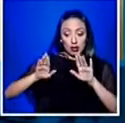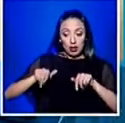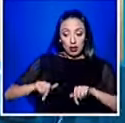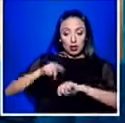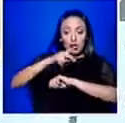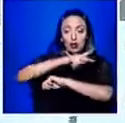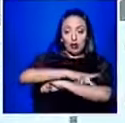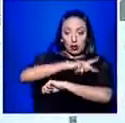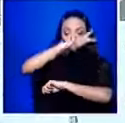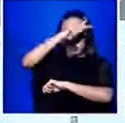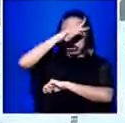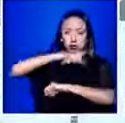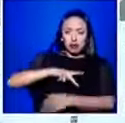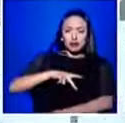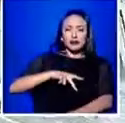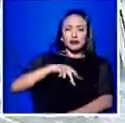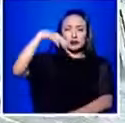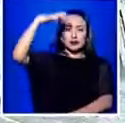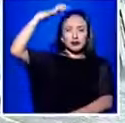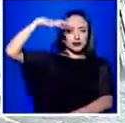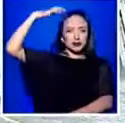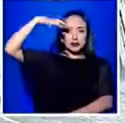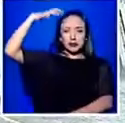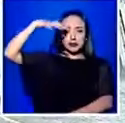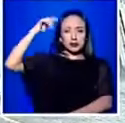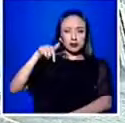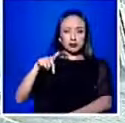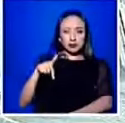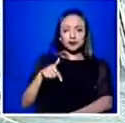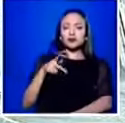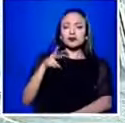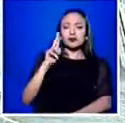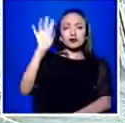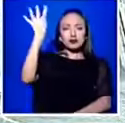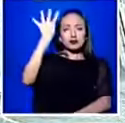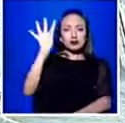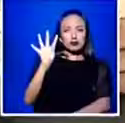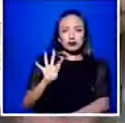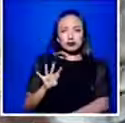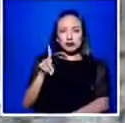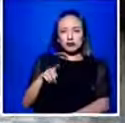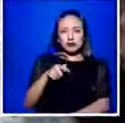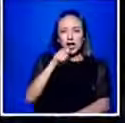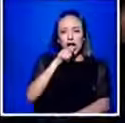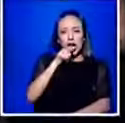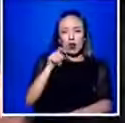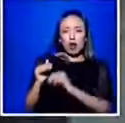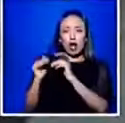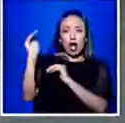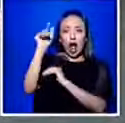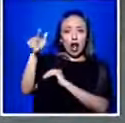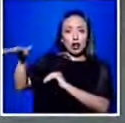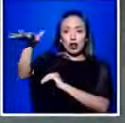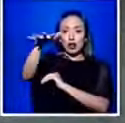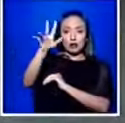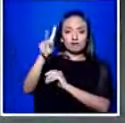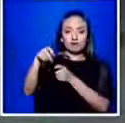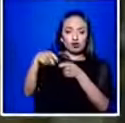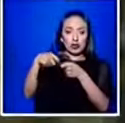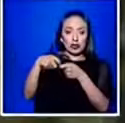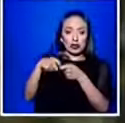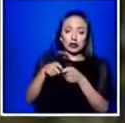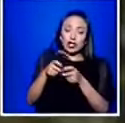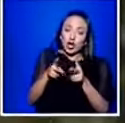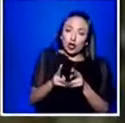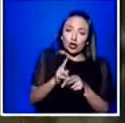En Quito, la cantidad de lluvias tampoco es considerable y los cortes de energía impactan al suministro de agua en las zonas altas. Los racionamientos siguen siendo